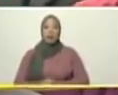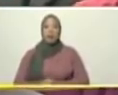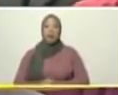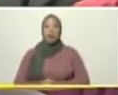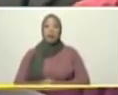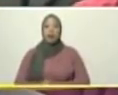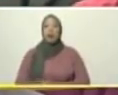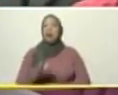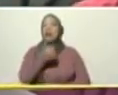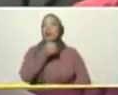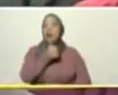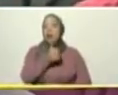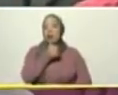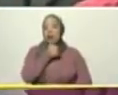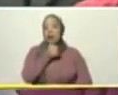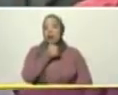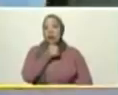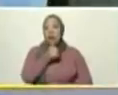Quien